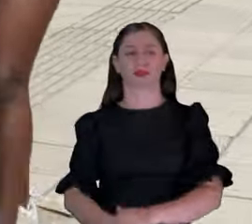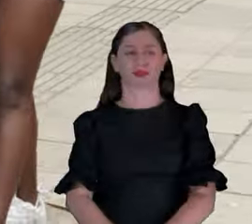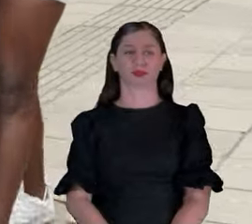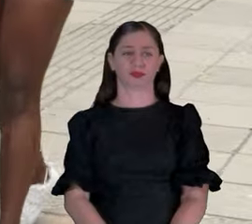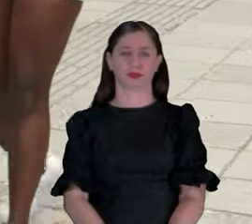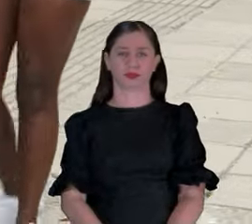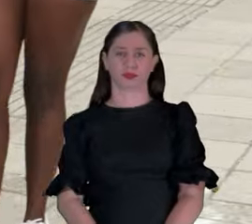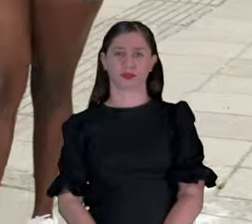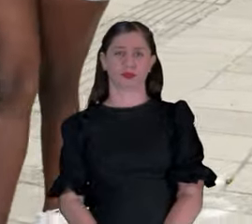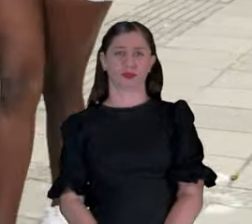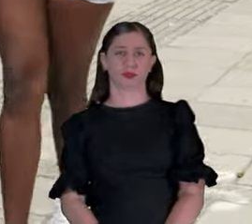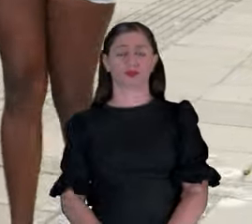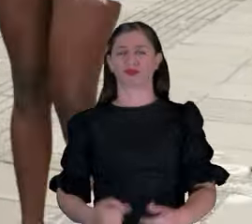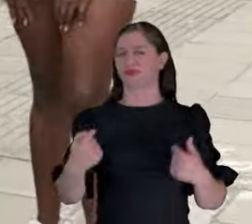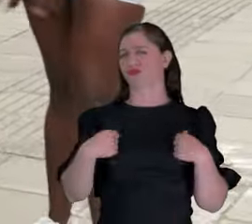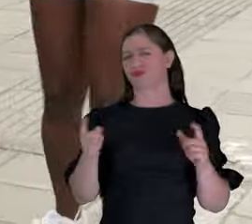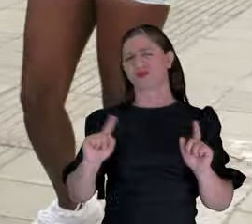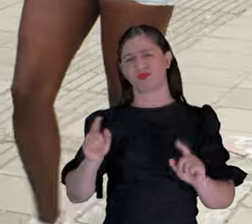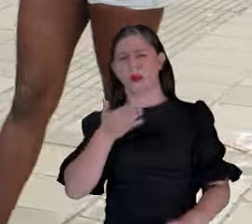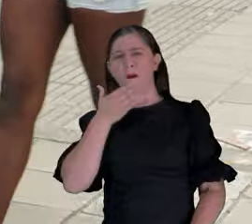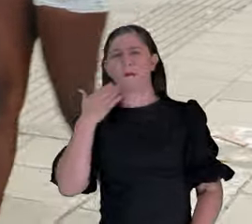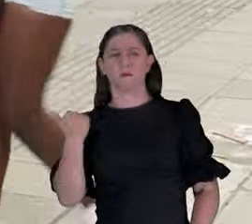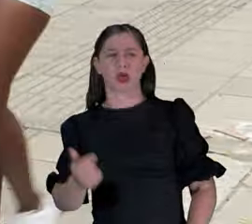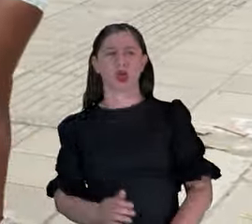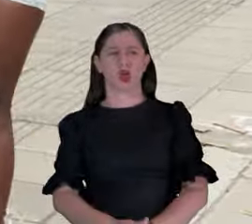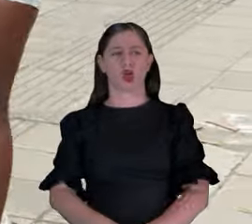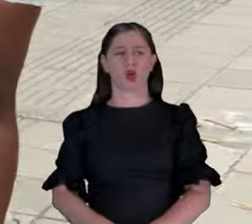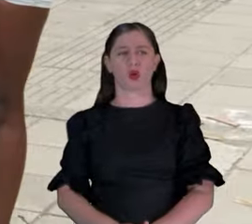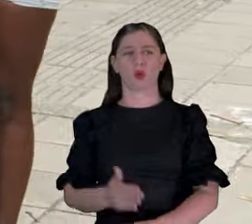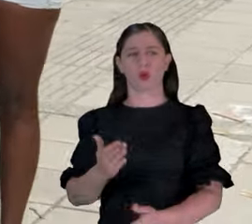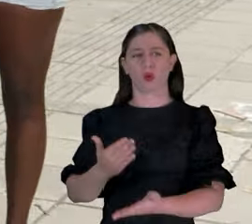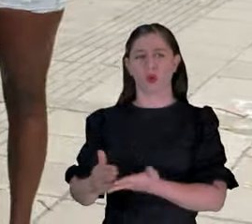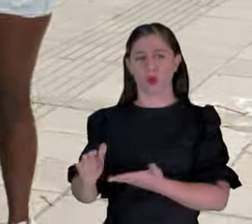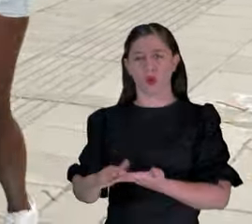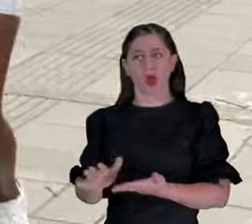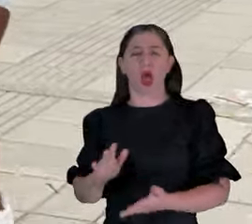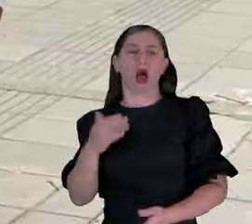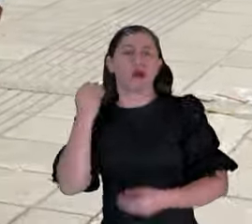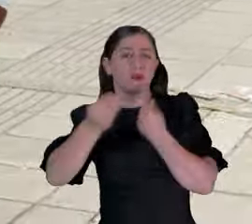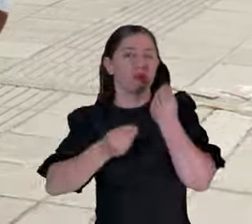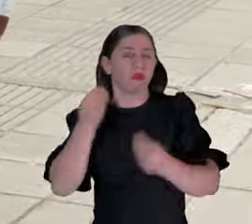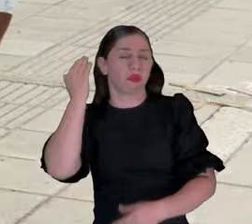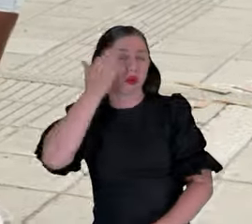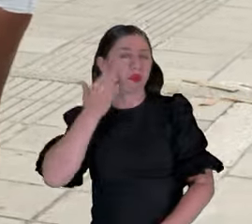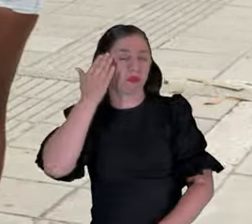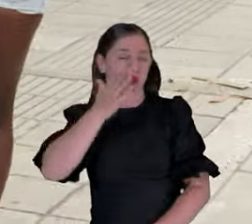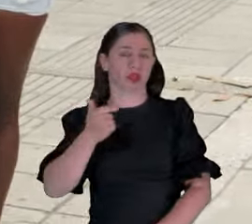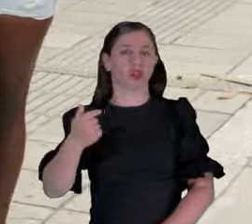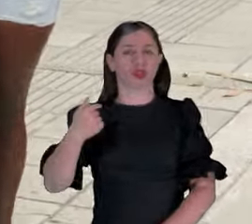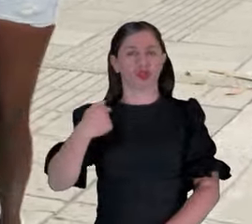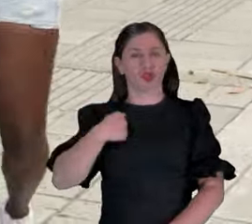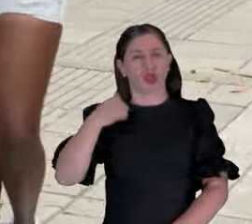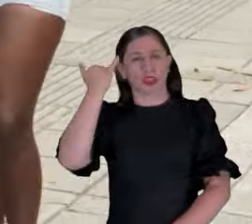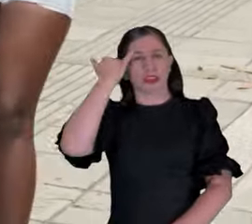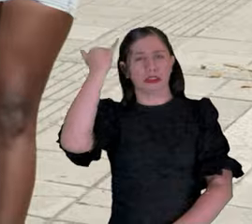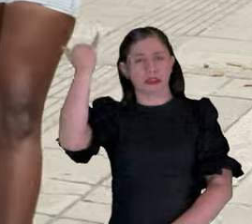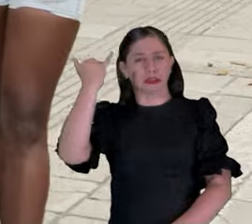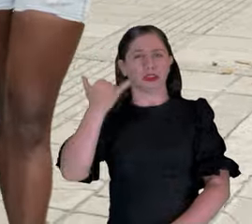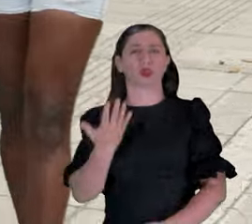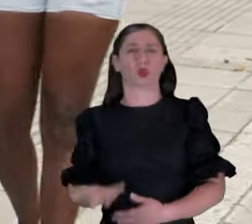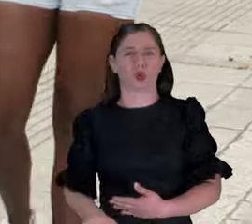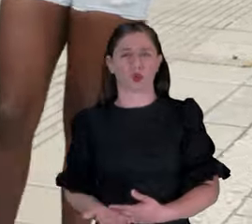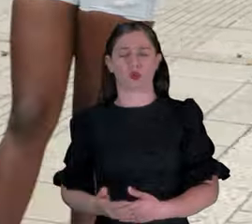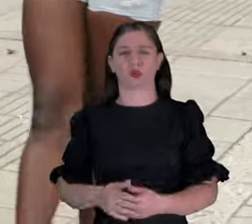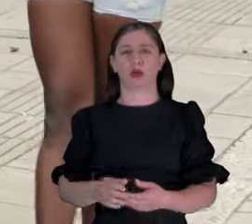hace? Es que Tati siempre dice que sí. No, yo más bien voy a peinar a mis clientas y de ahí les pongo. Ah,